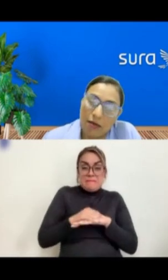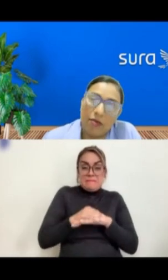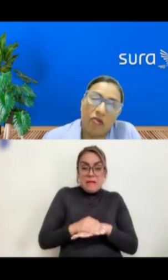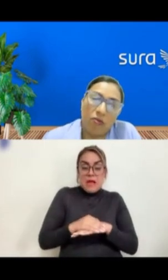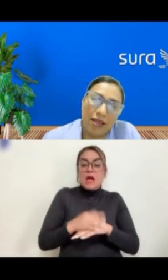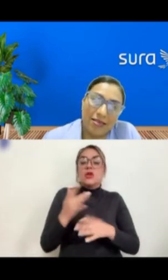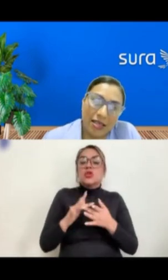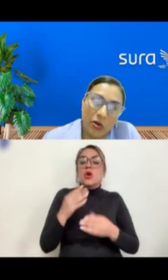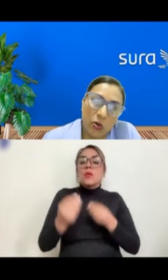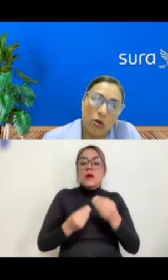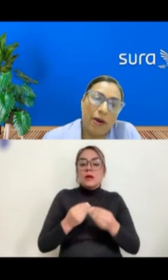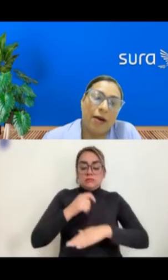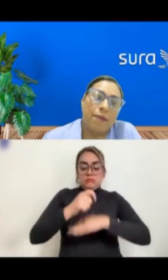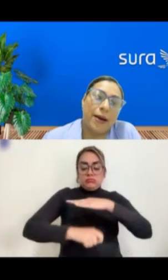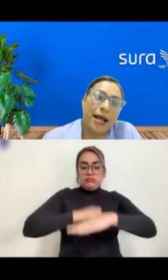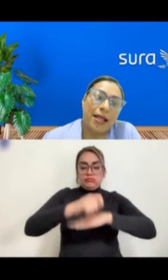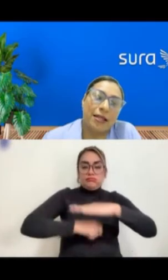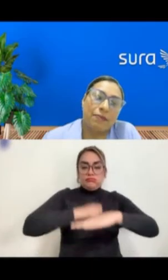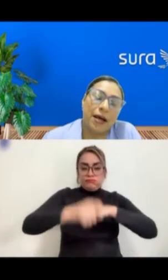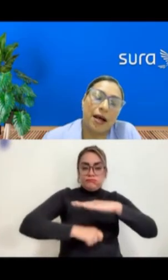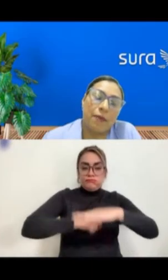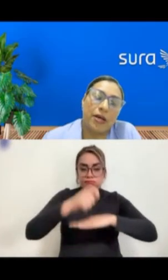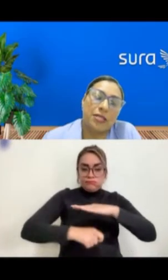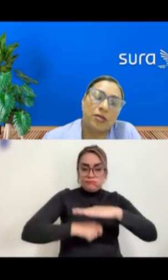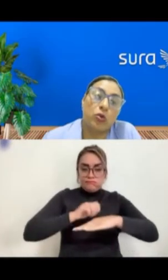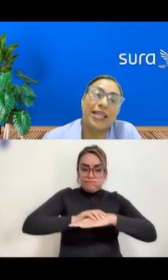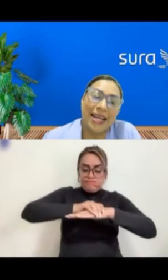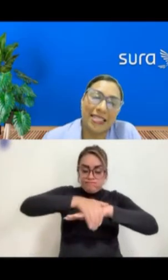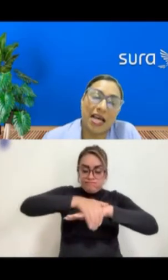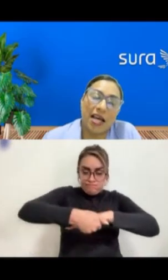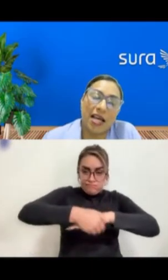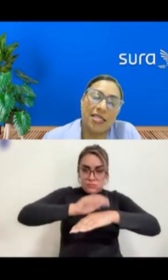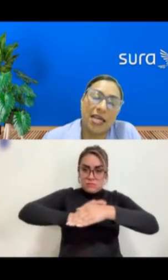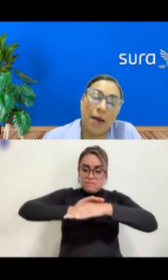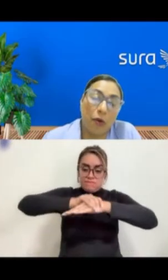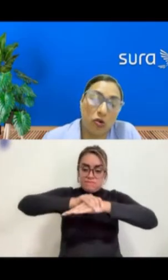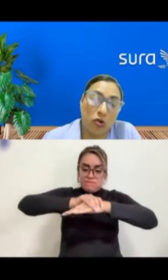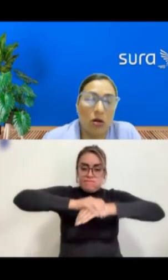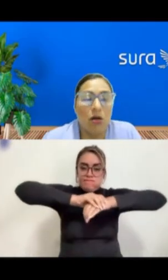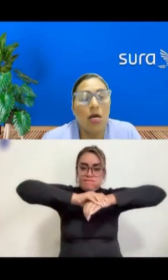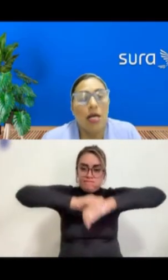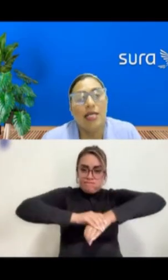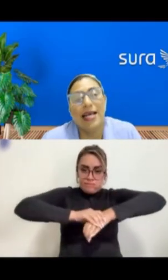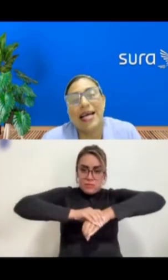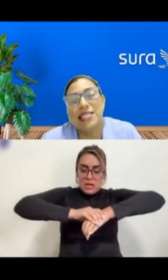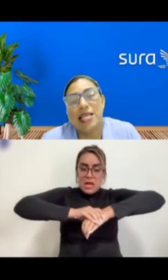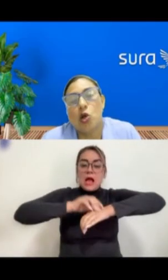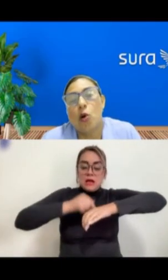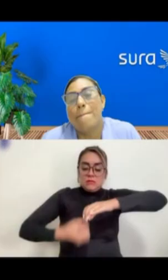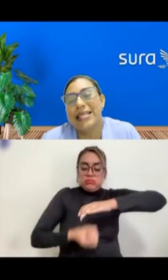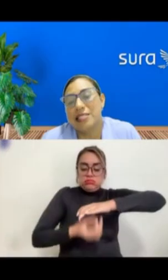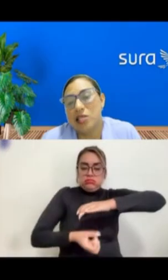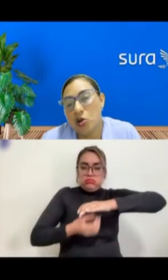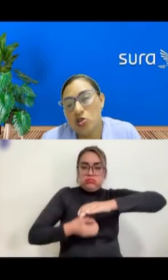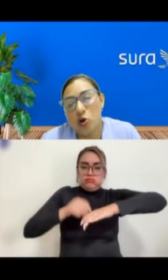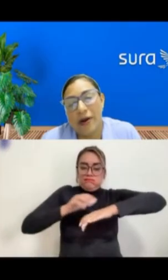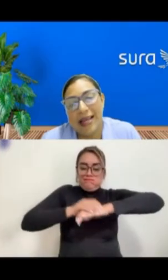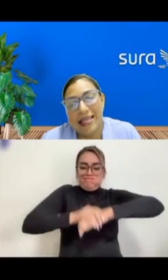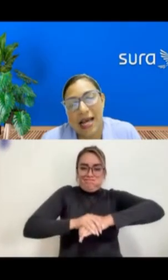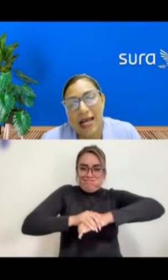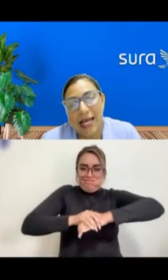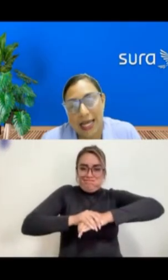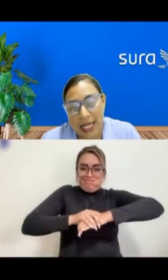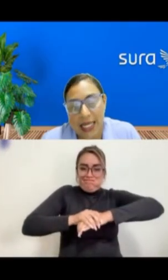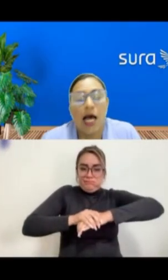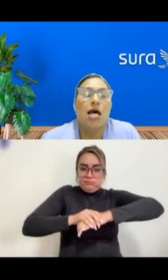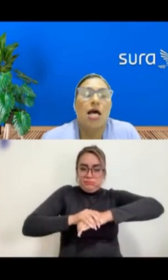vendaje, forma de círculo, para pues, sujetar ese apósito y seguir haciendo presión